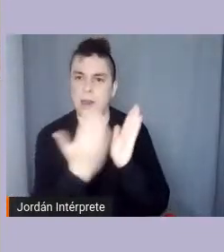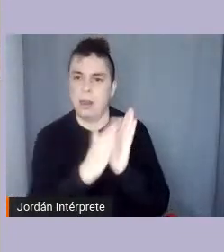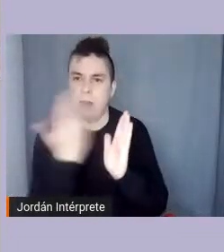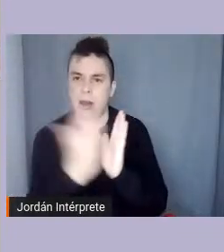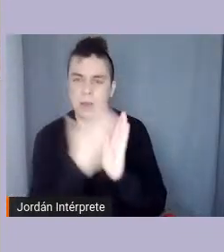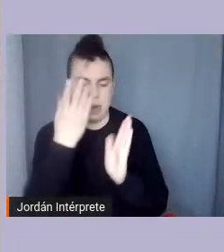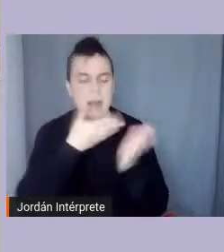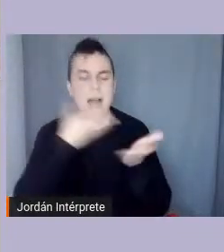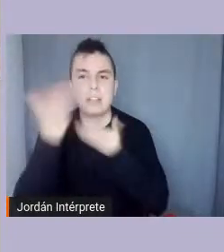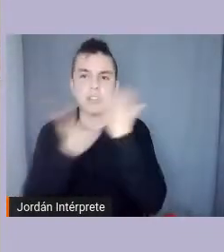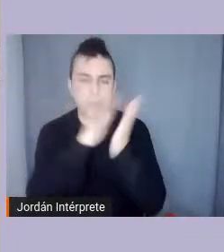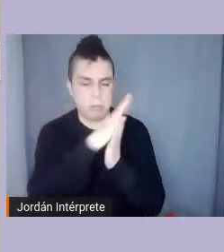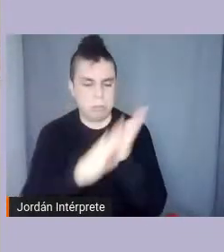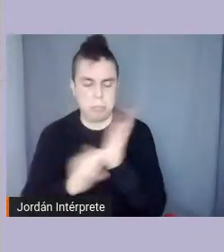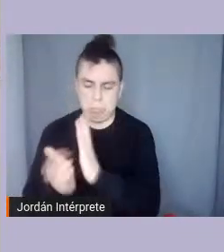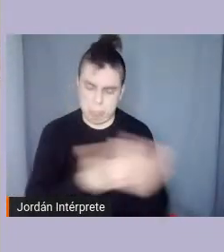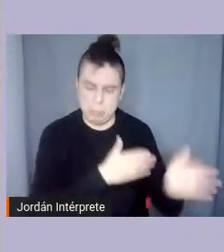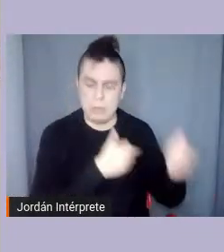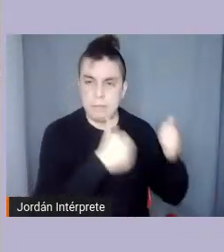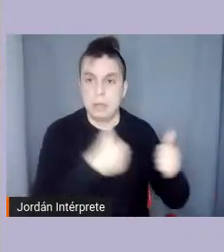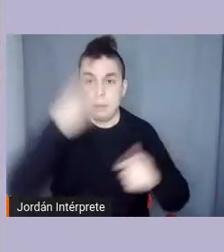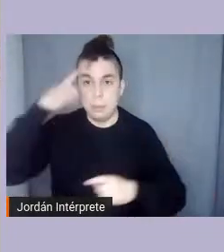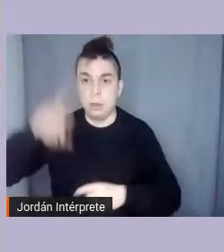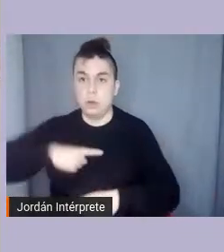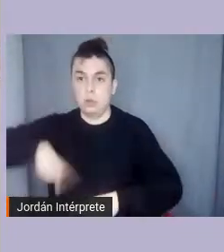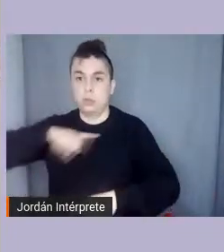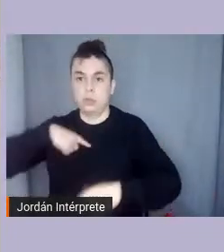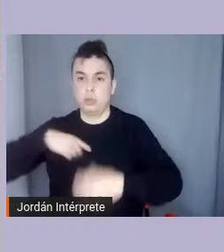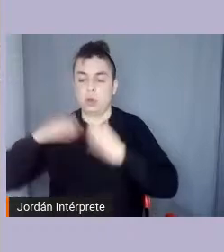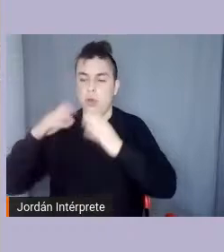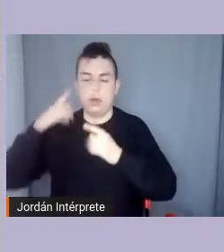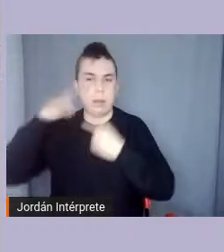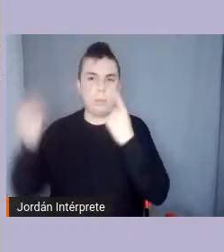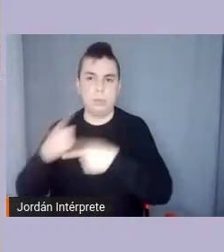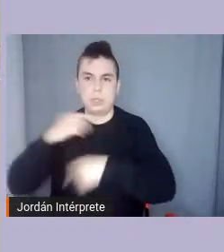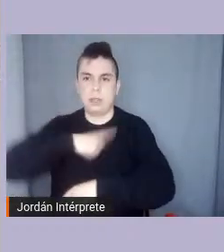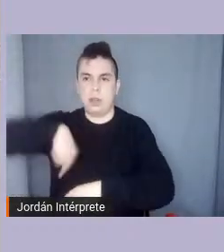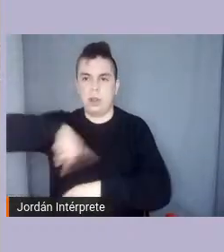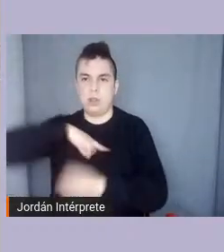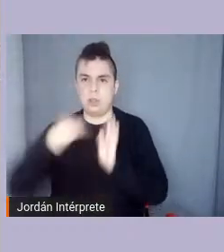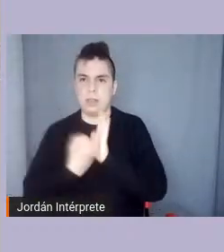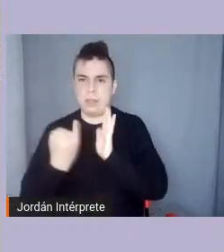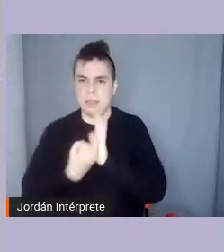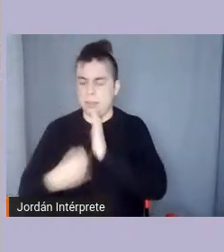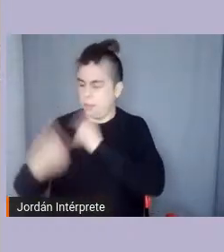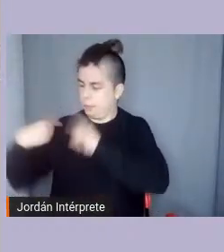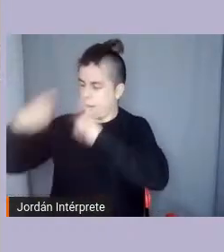El hacer música siempre con lo que nosotros somos y tenemos.